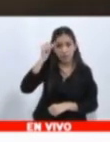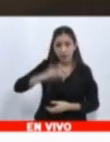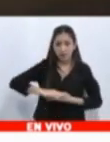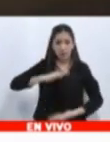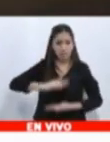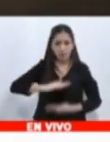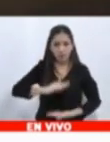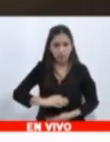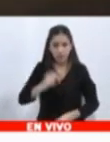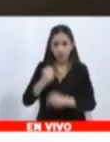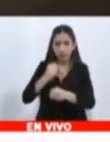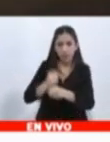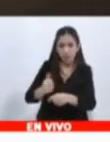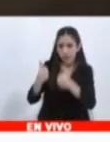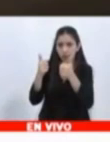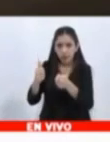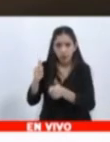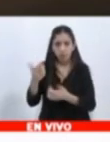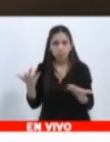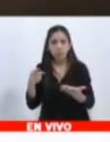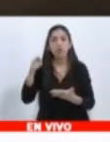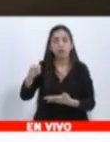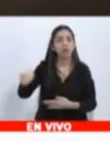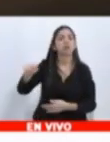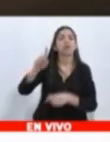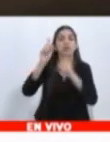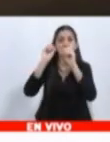que deben actuar con idoneidad y con capacidad,